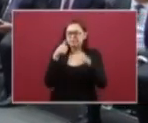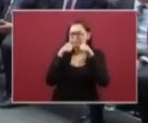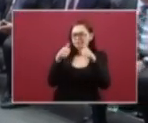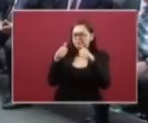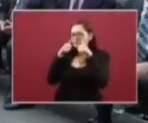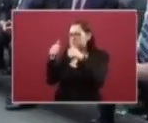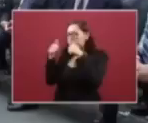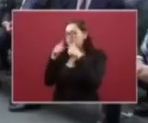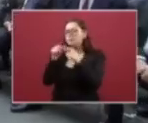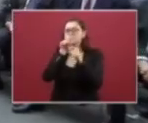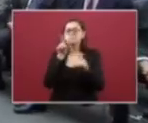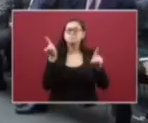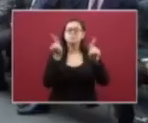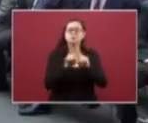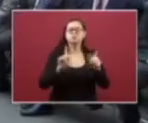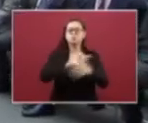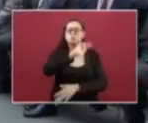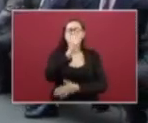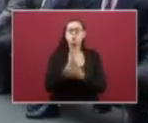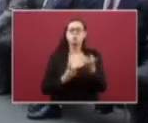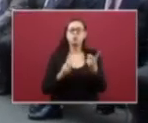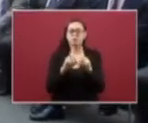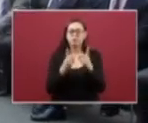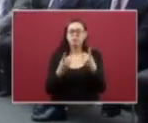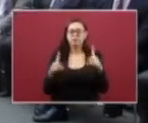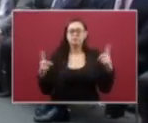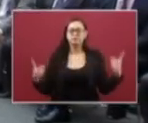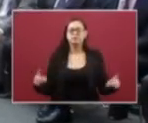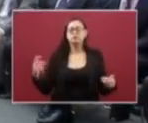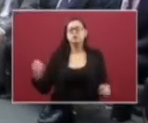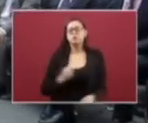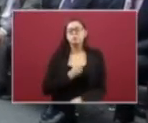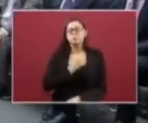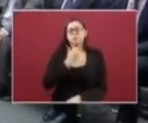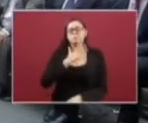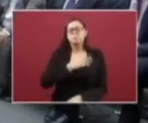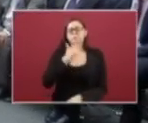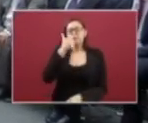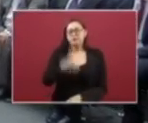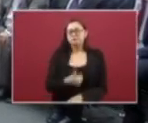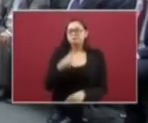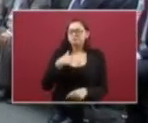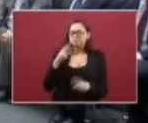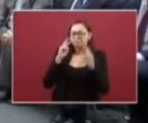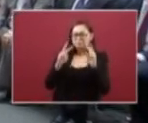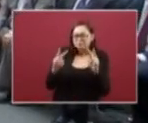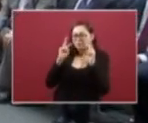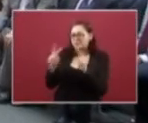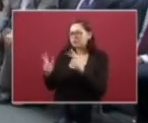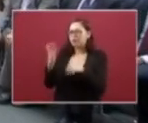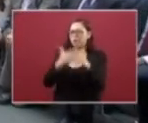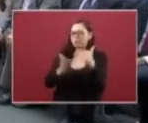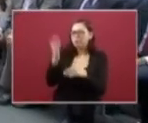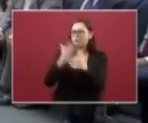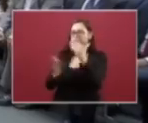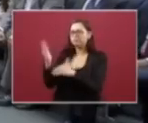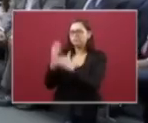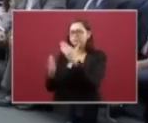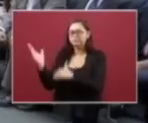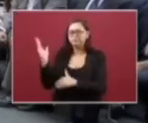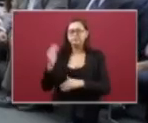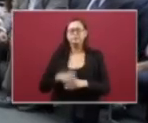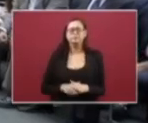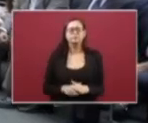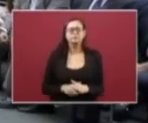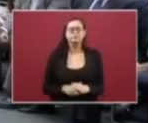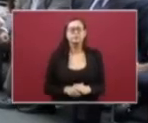inseguridad. Y entonces toda la legata y la agenda era si es cierta o no que la inseguridad aumenta.